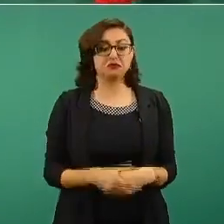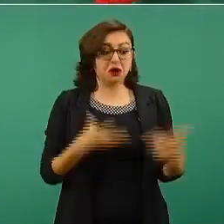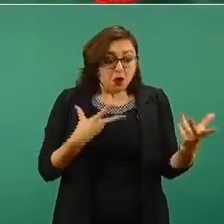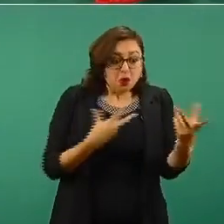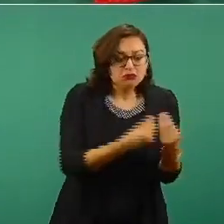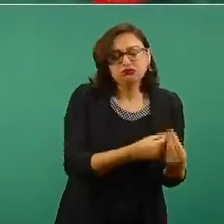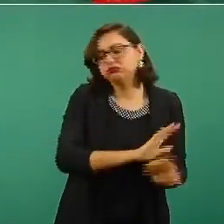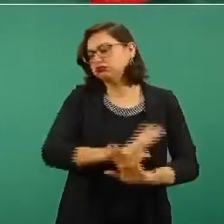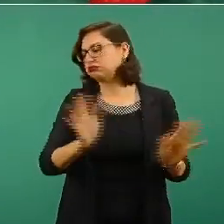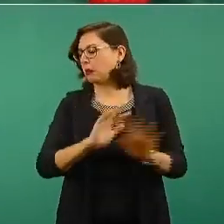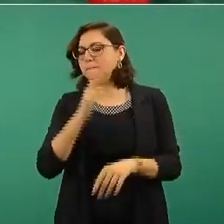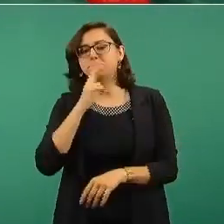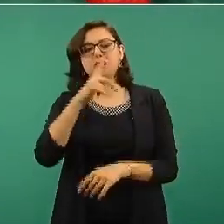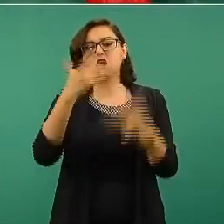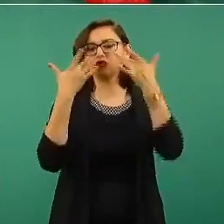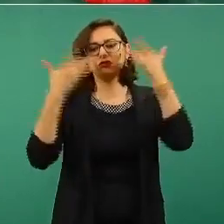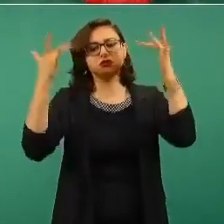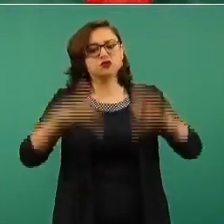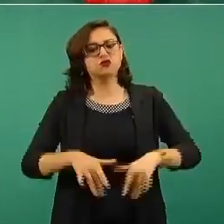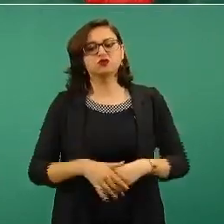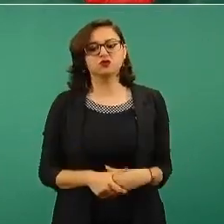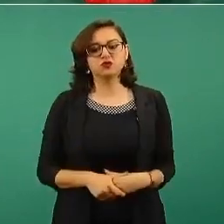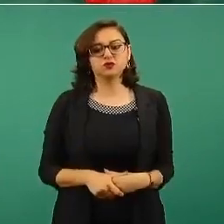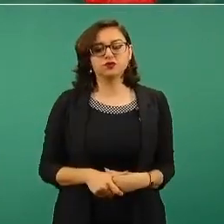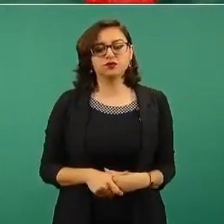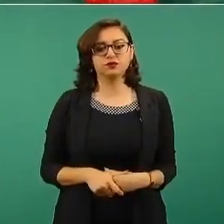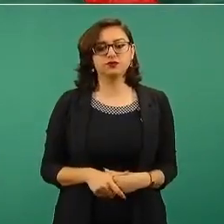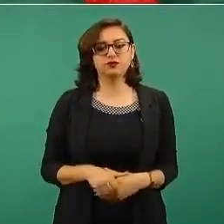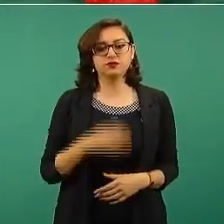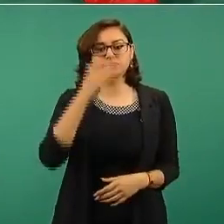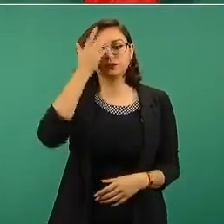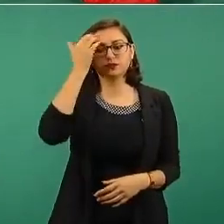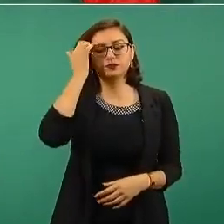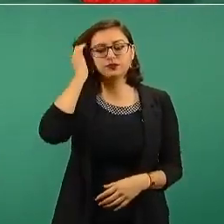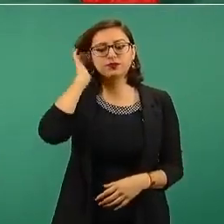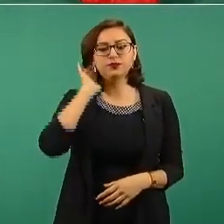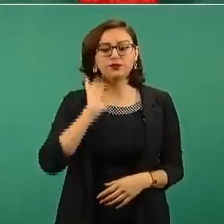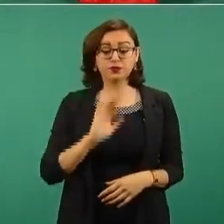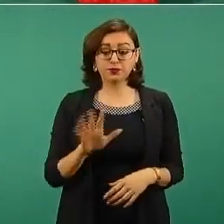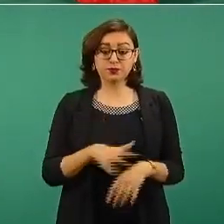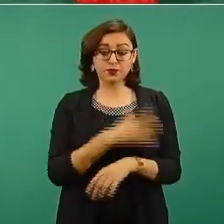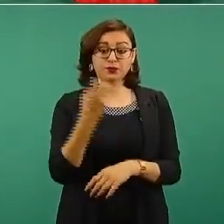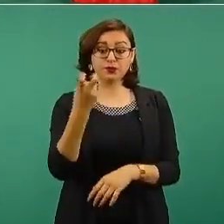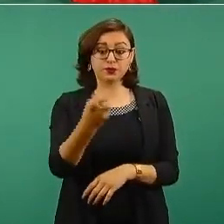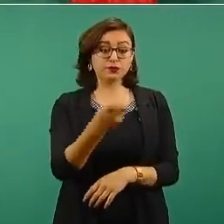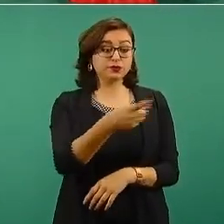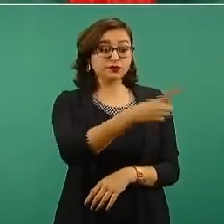Entonces, por eso estos dueños de laboratorios